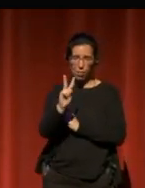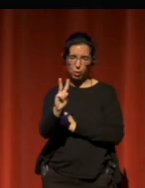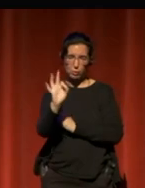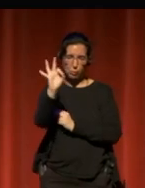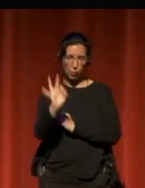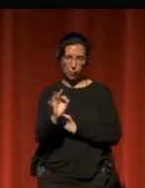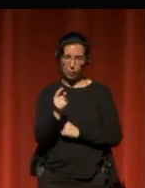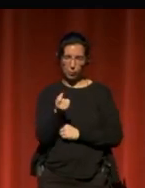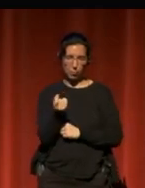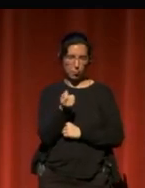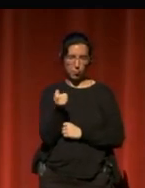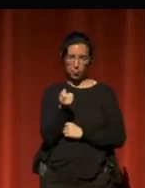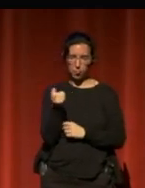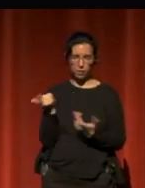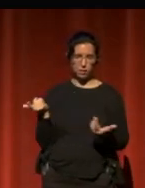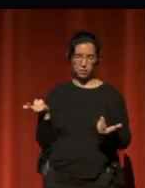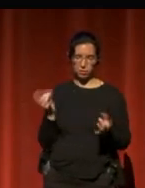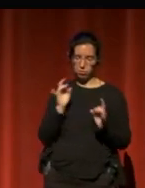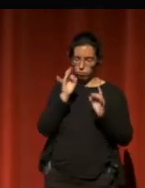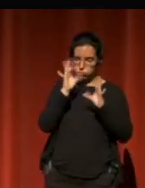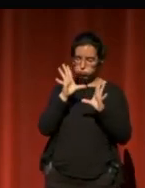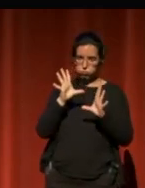Esto es tremendo.